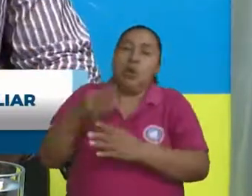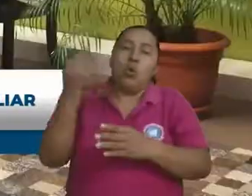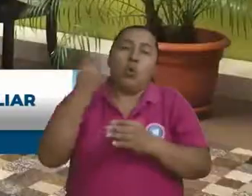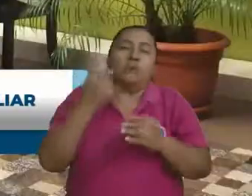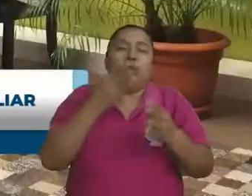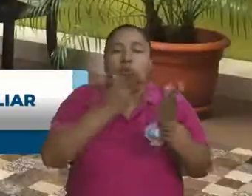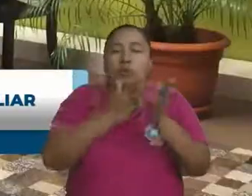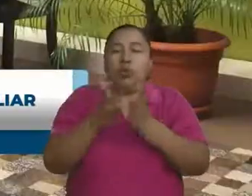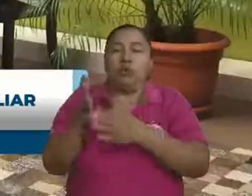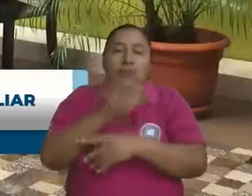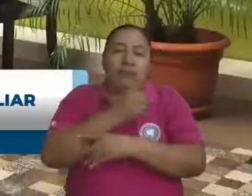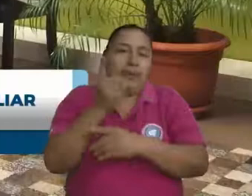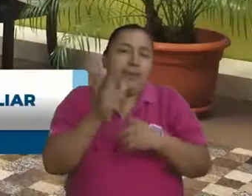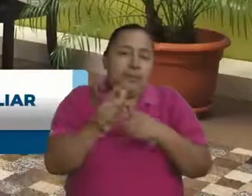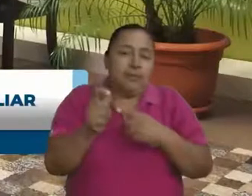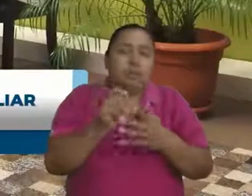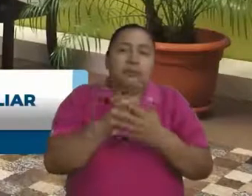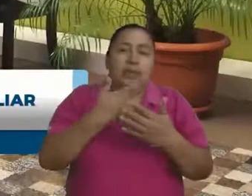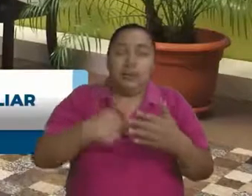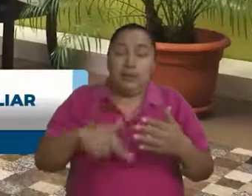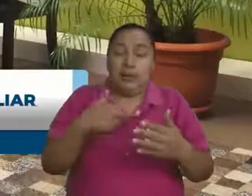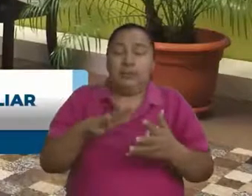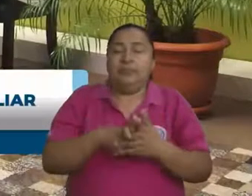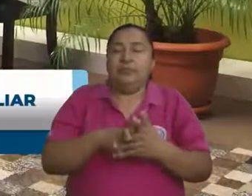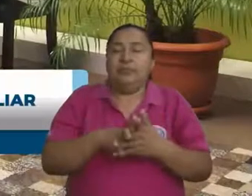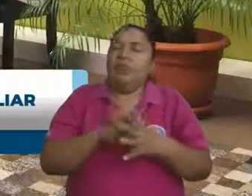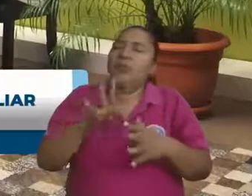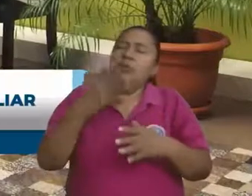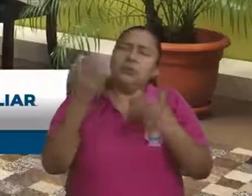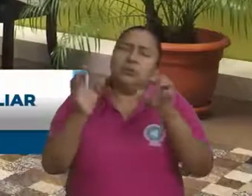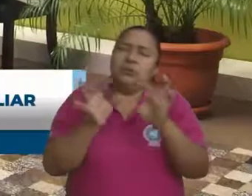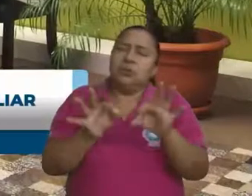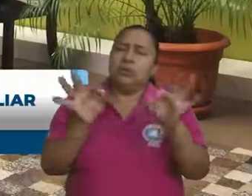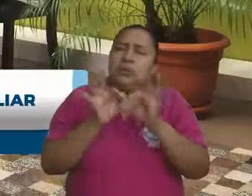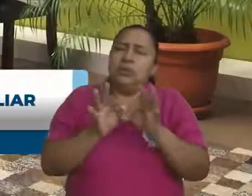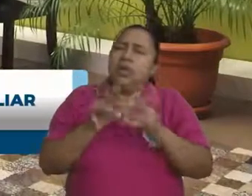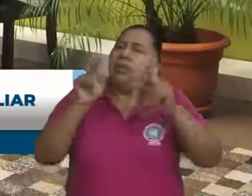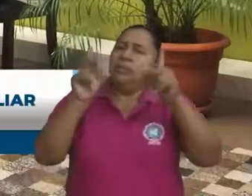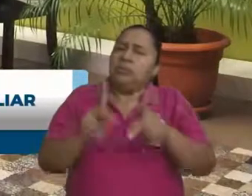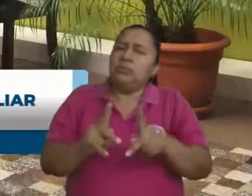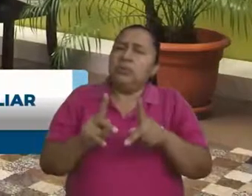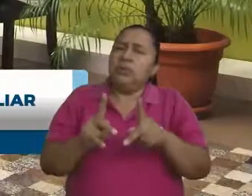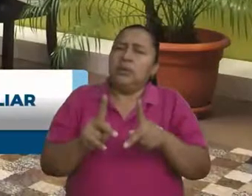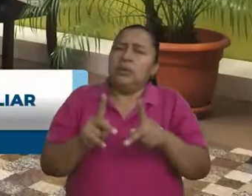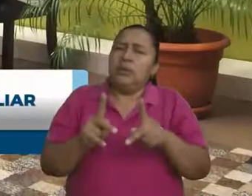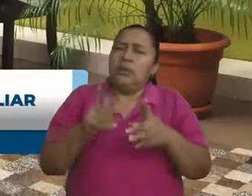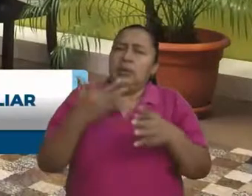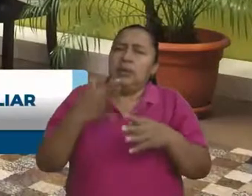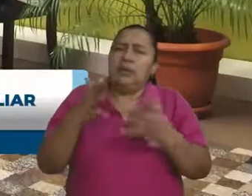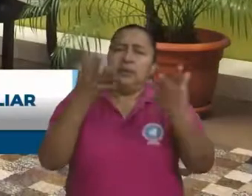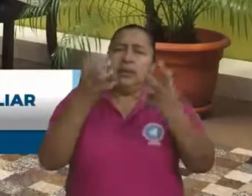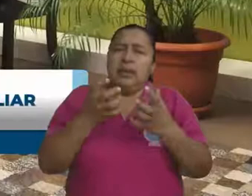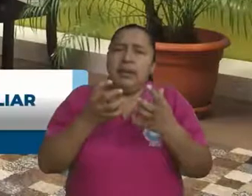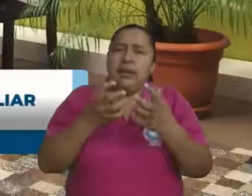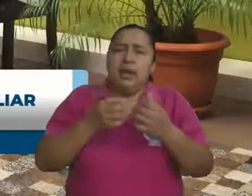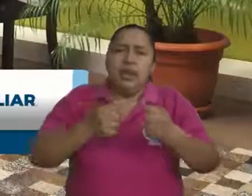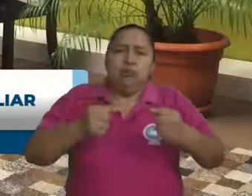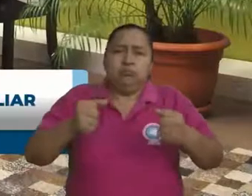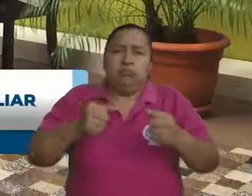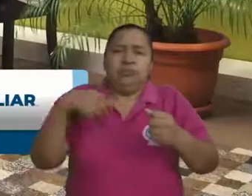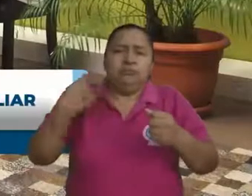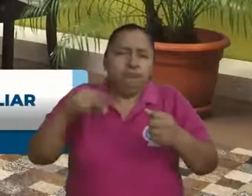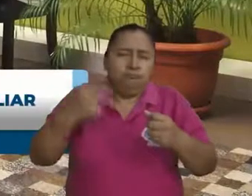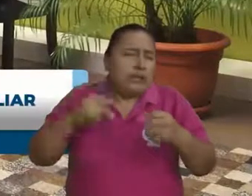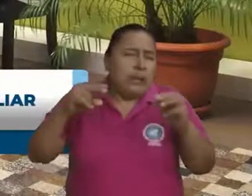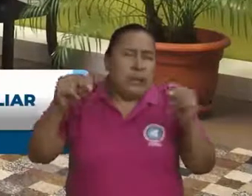biliar. Otra cosa muy interesante también que usted dijo, es que aquellas personas que están que quieren bajar de peso de